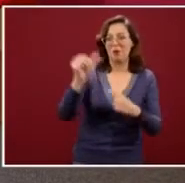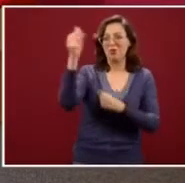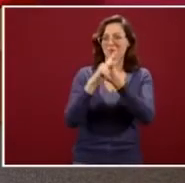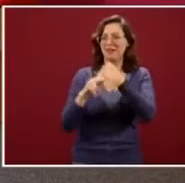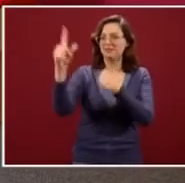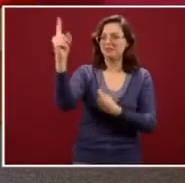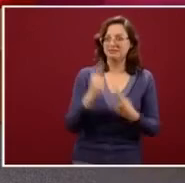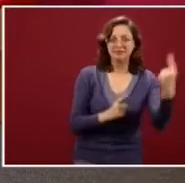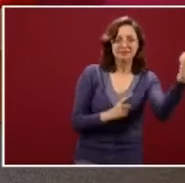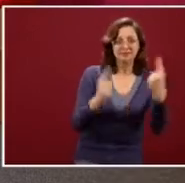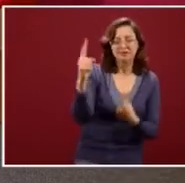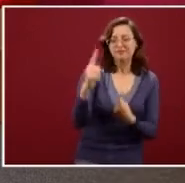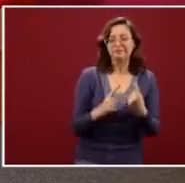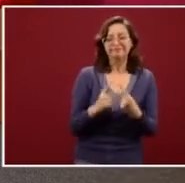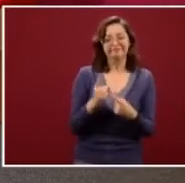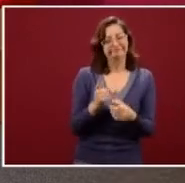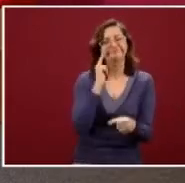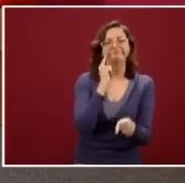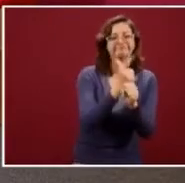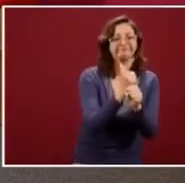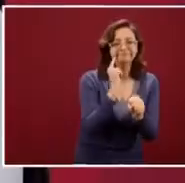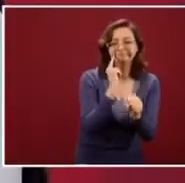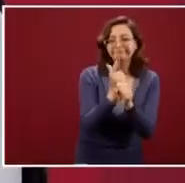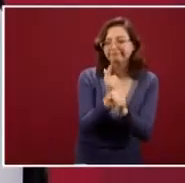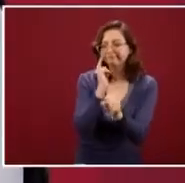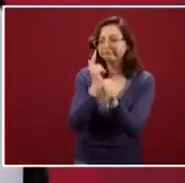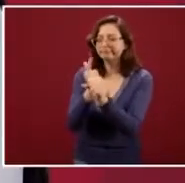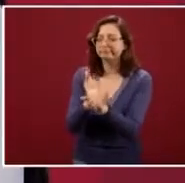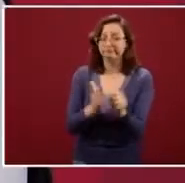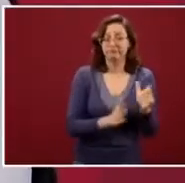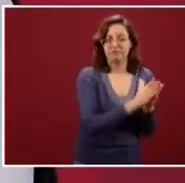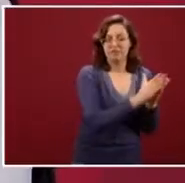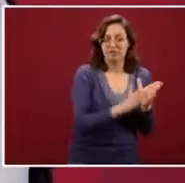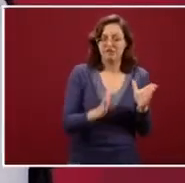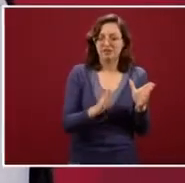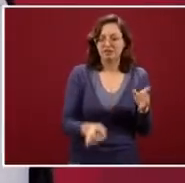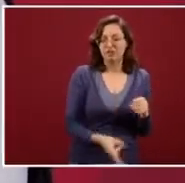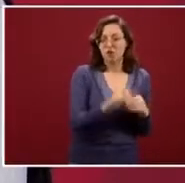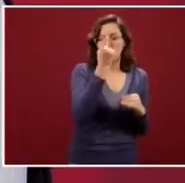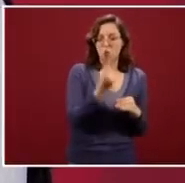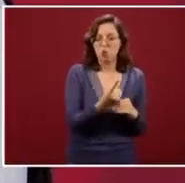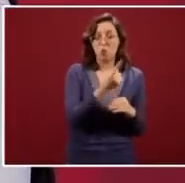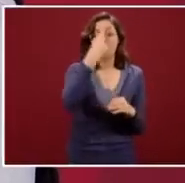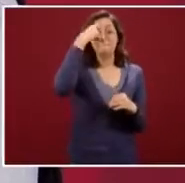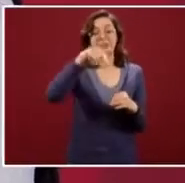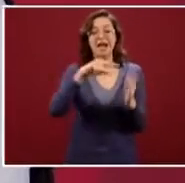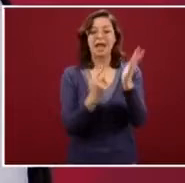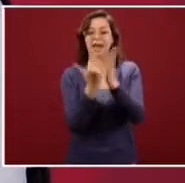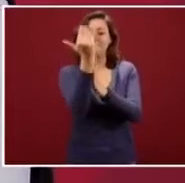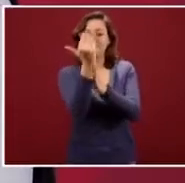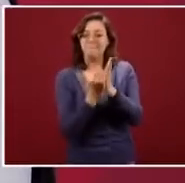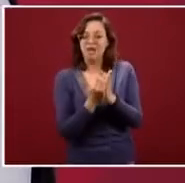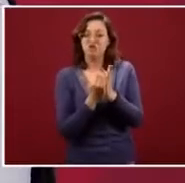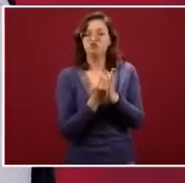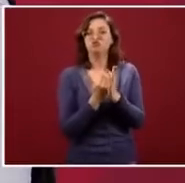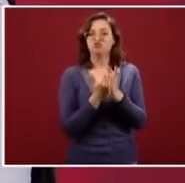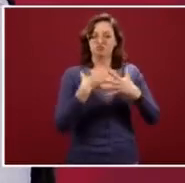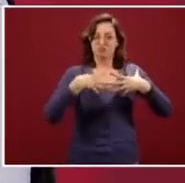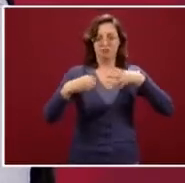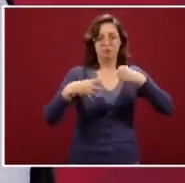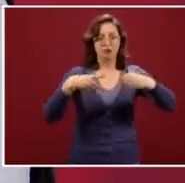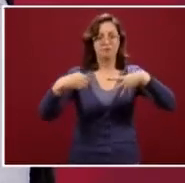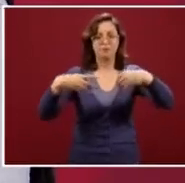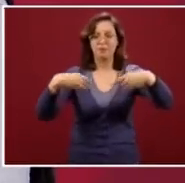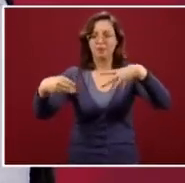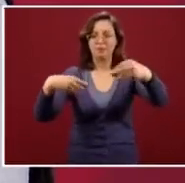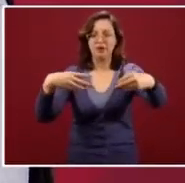Esto va de la mano de las acciones que en su momento se definieron para mitigar la libre dispersión que pudiera tener